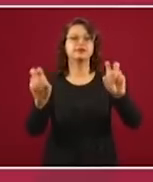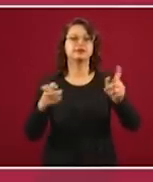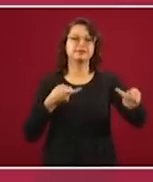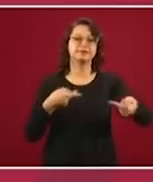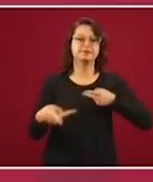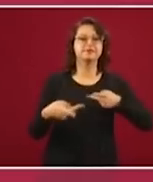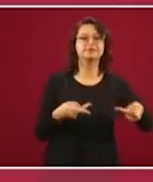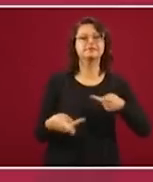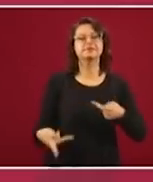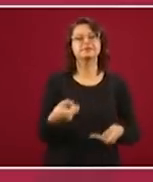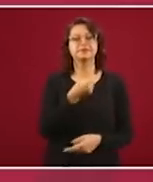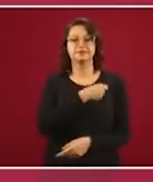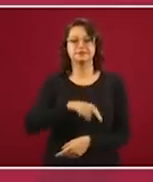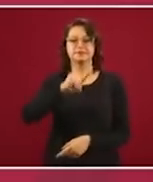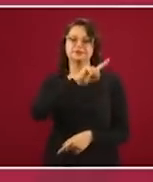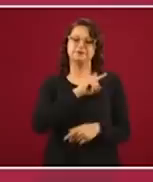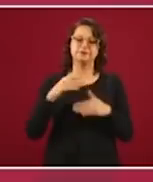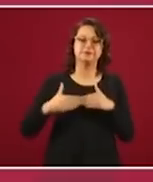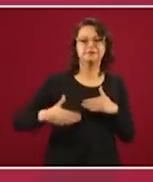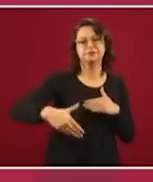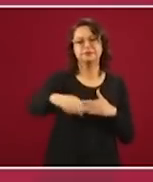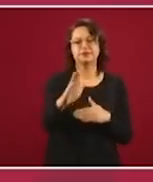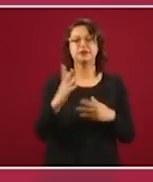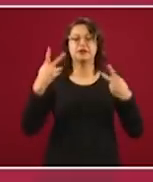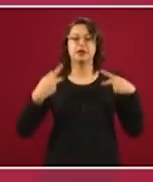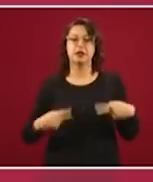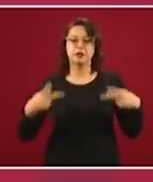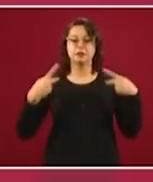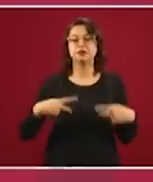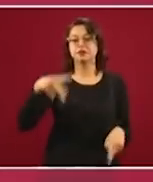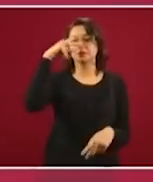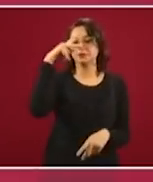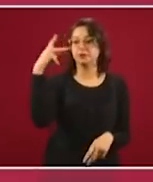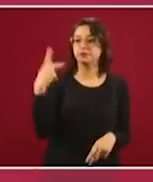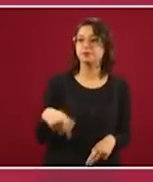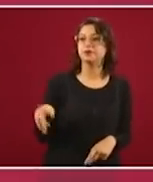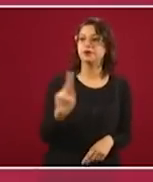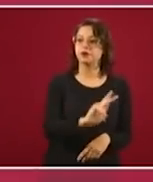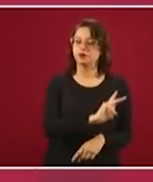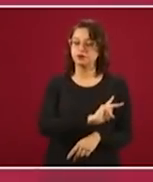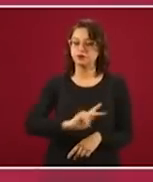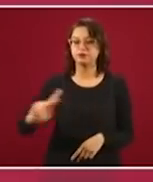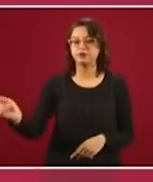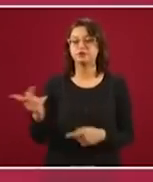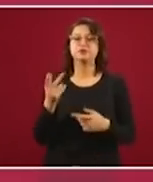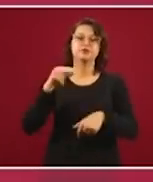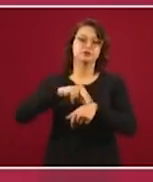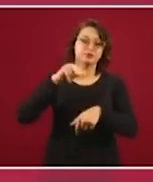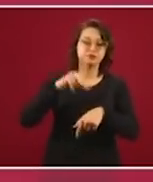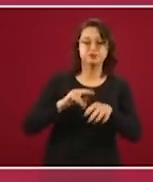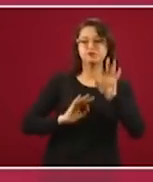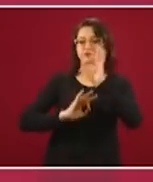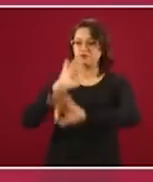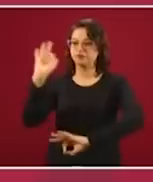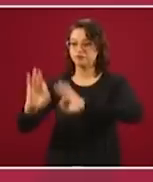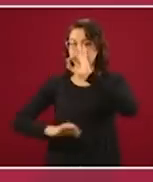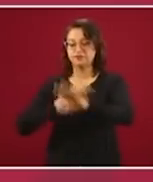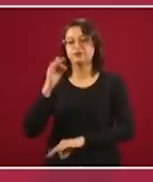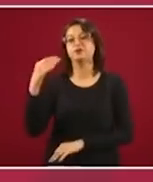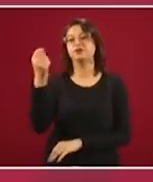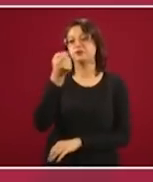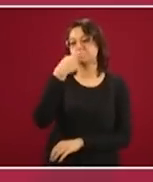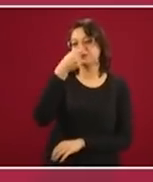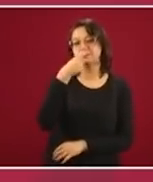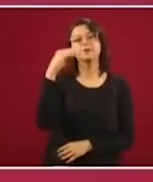de salud para garantizar atención médica y medicamentos gratuitos. Este